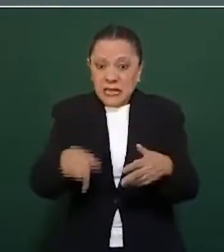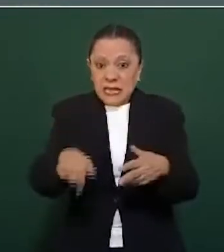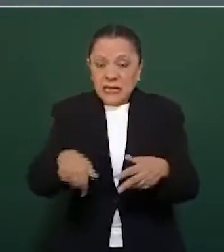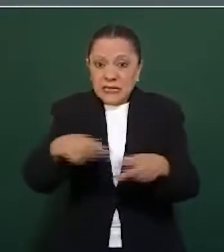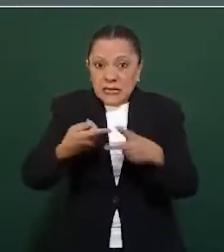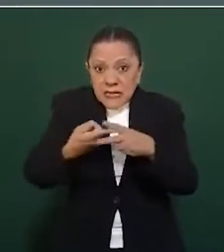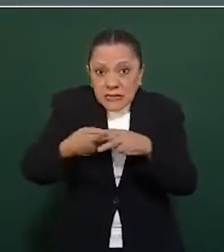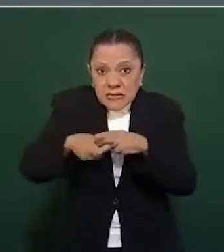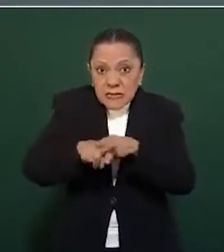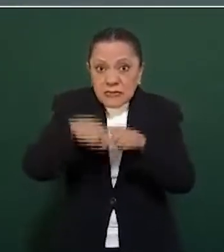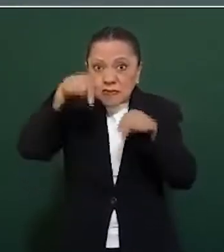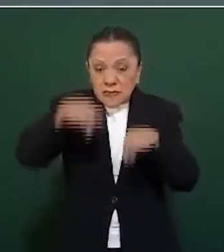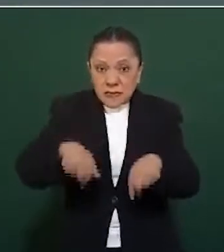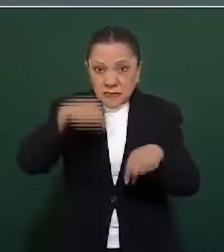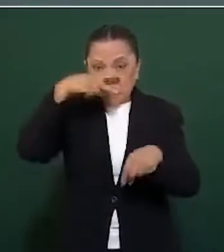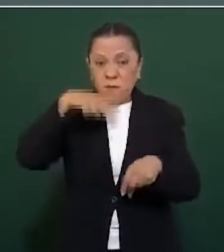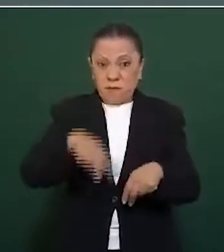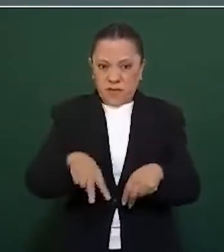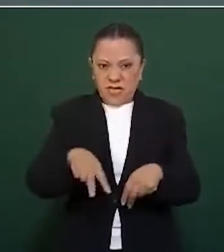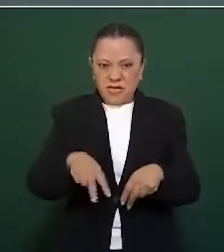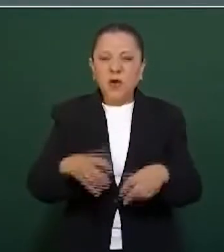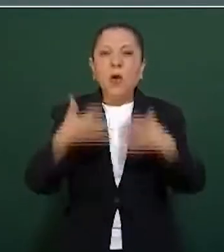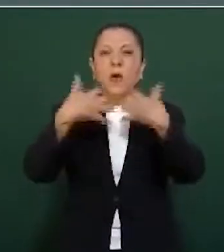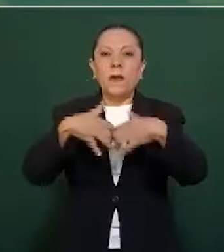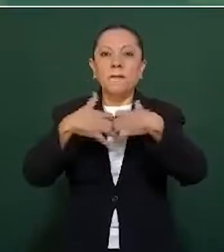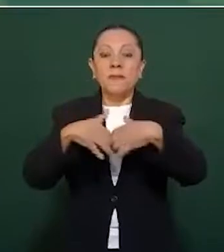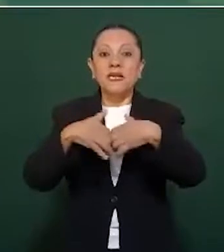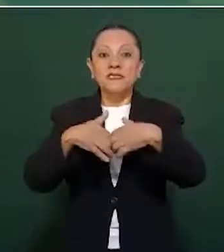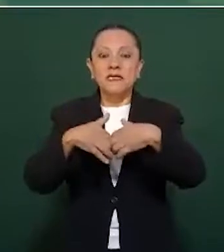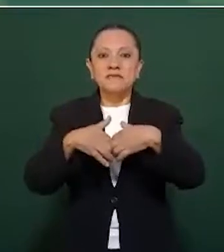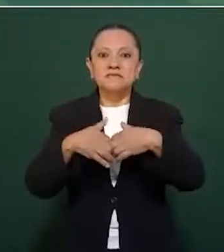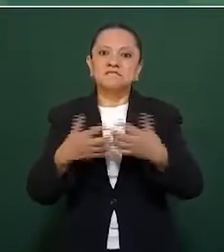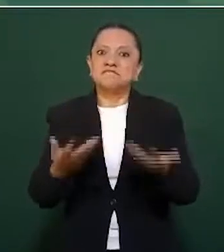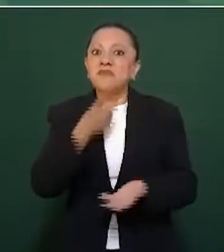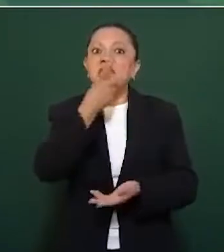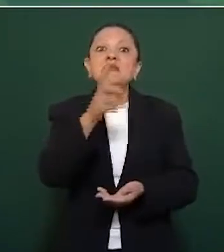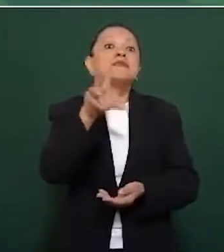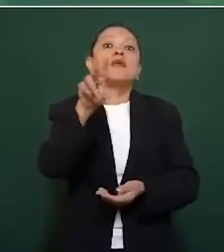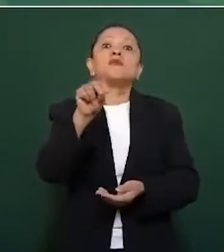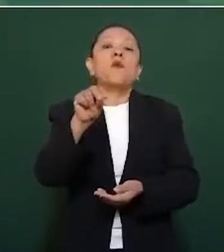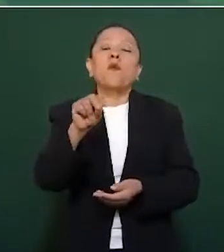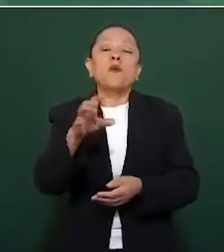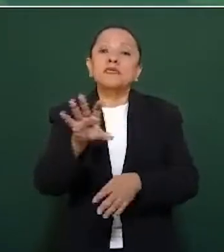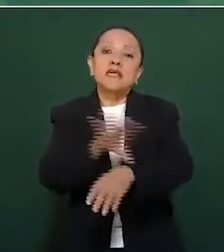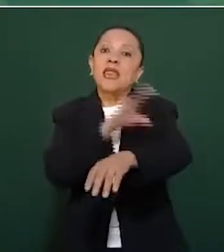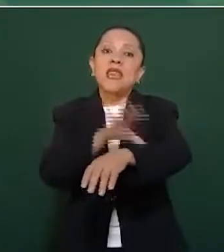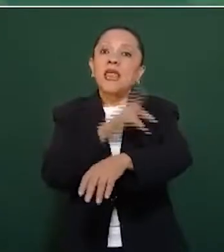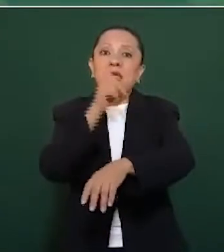las hidroeléctricas no es energía limpia.